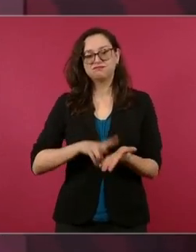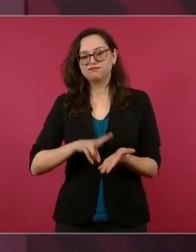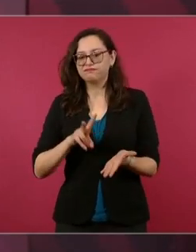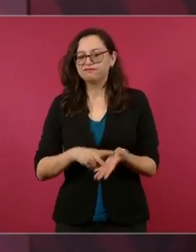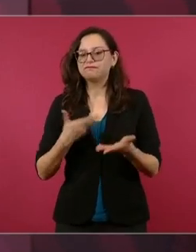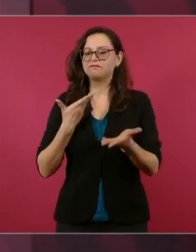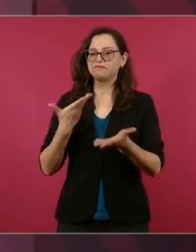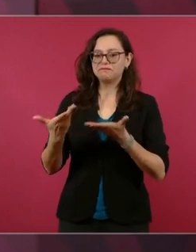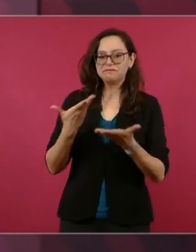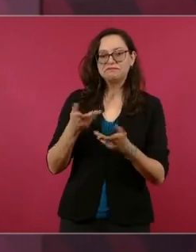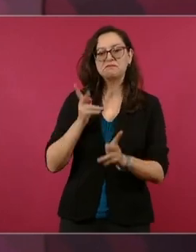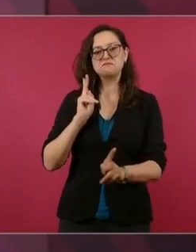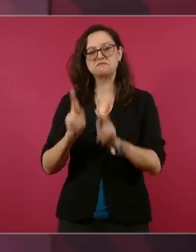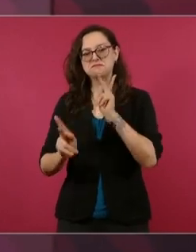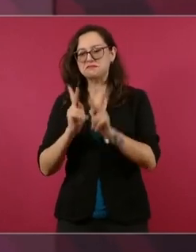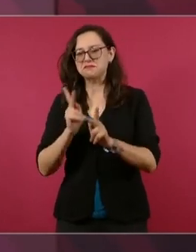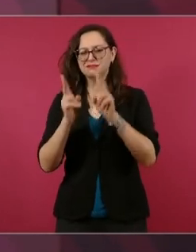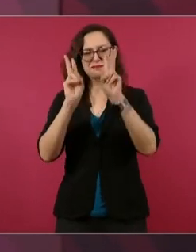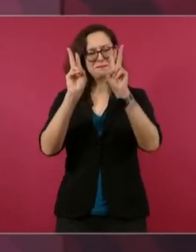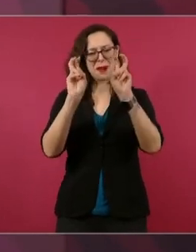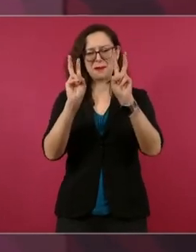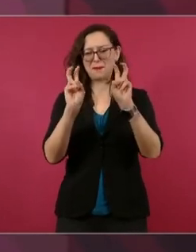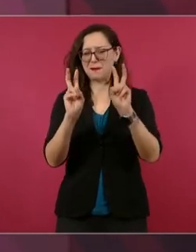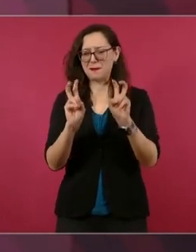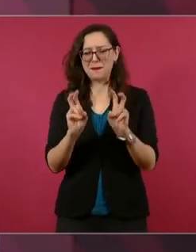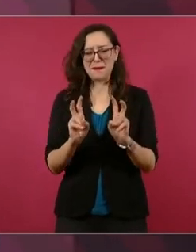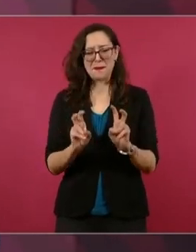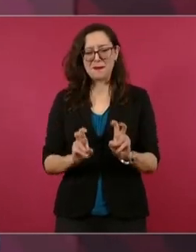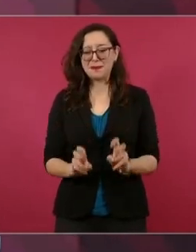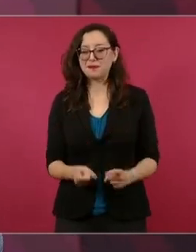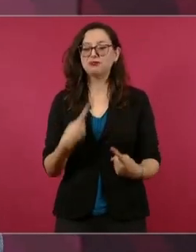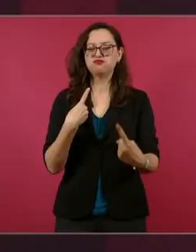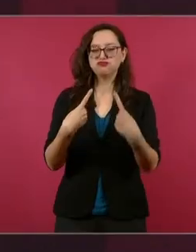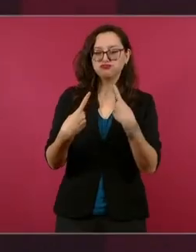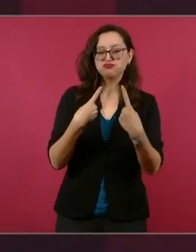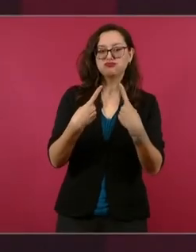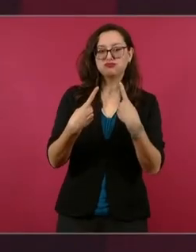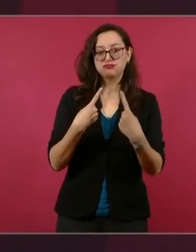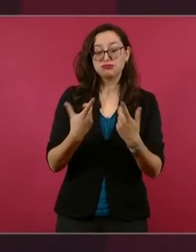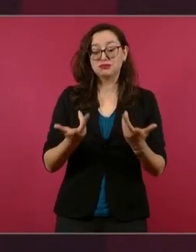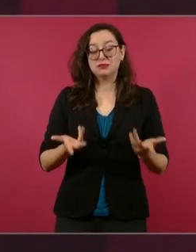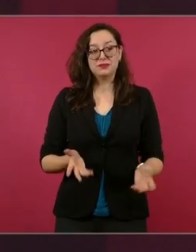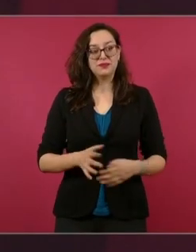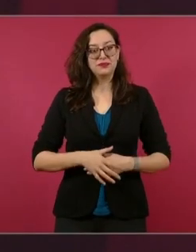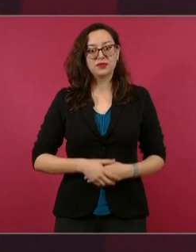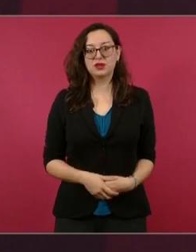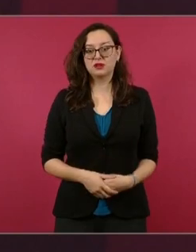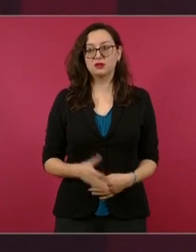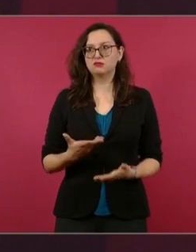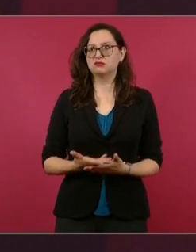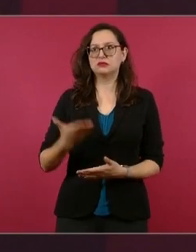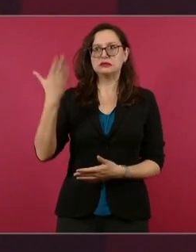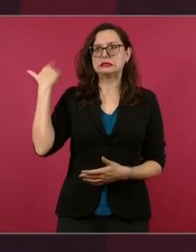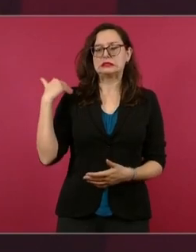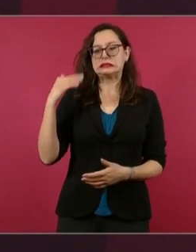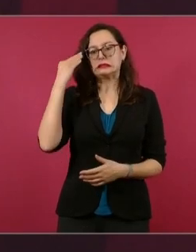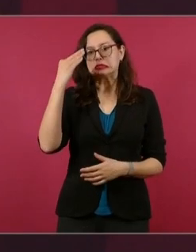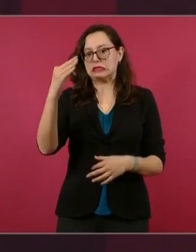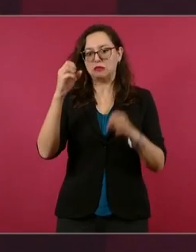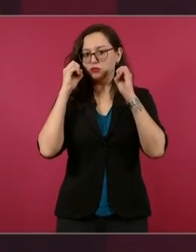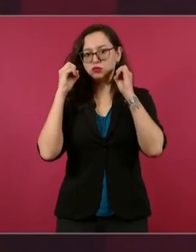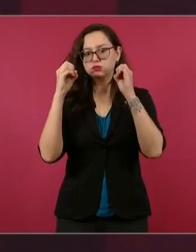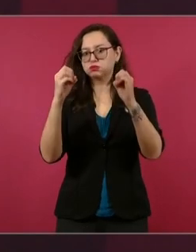muchos temas, hablamos por supuesto de, pues no nos veíamos, de la campaña,